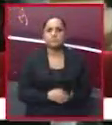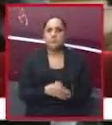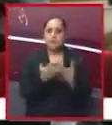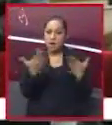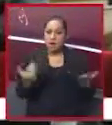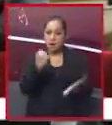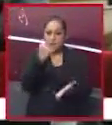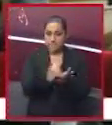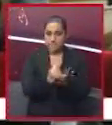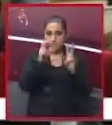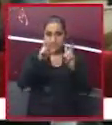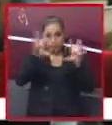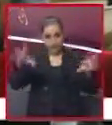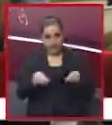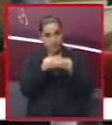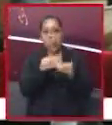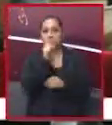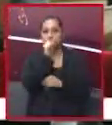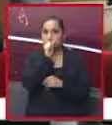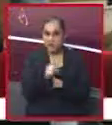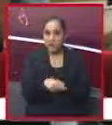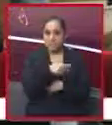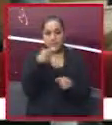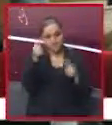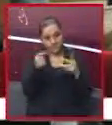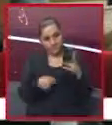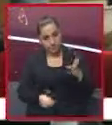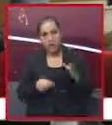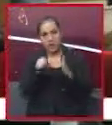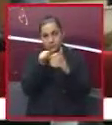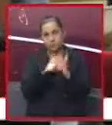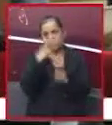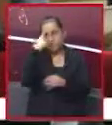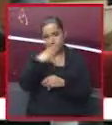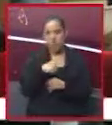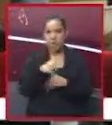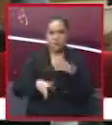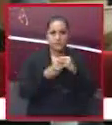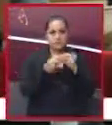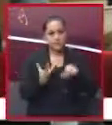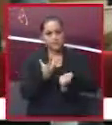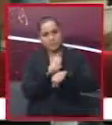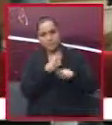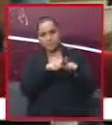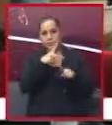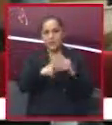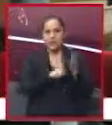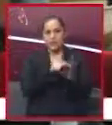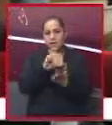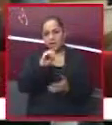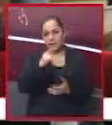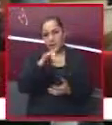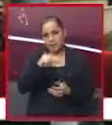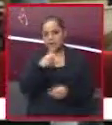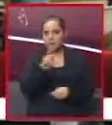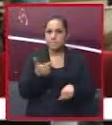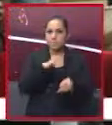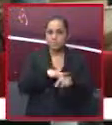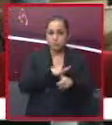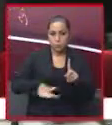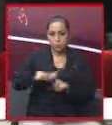en lo general y en lo particular el decreto que reforma y adiciona diversas disposiciones de la Ley Orgánica de la Administración Pública